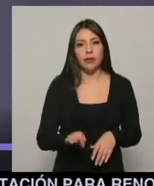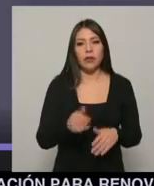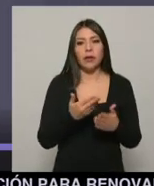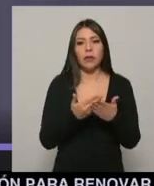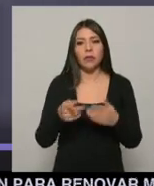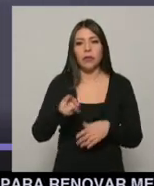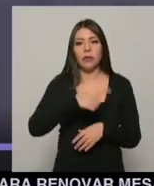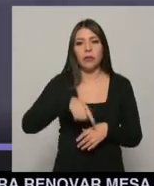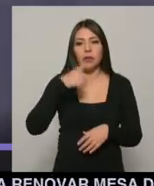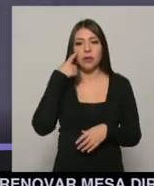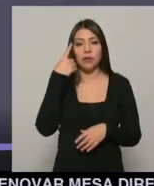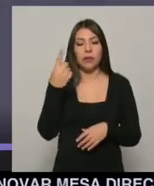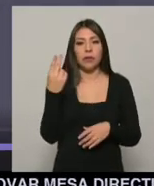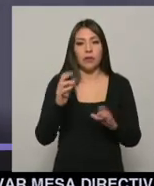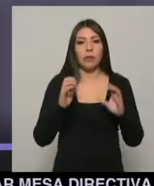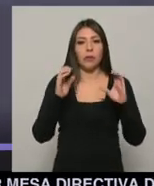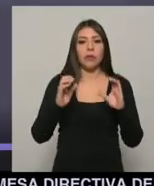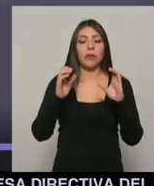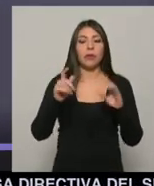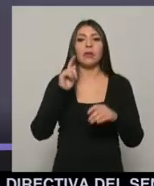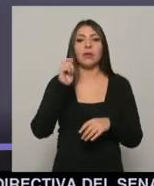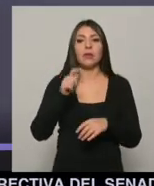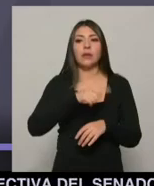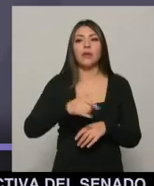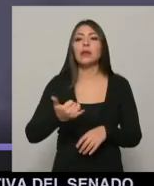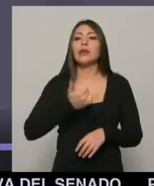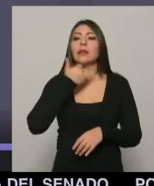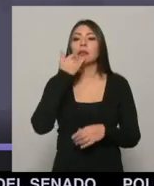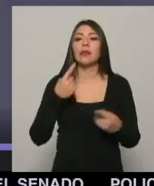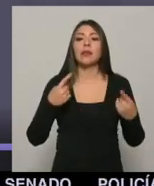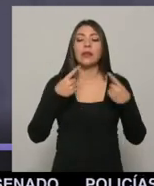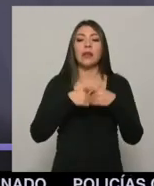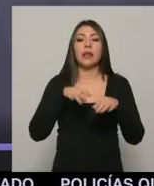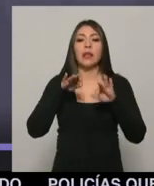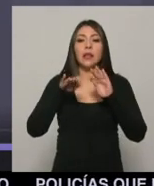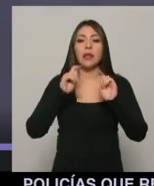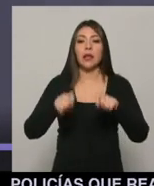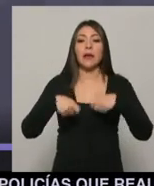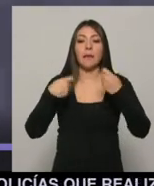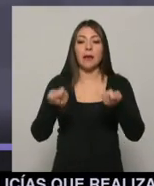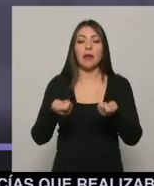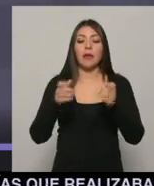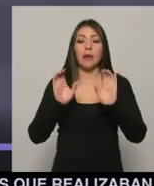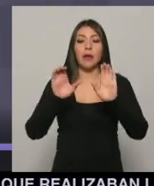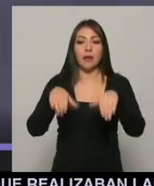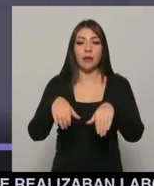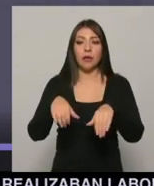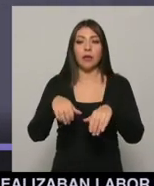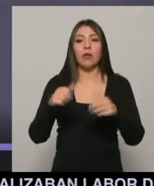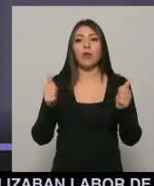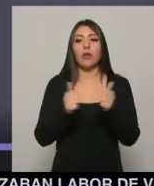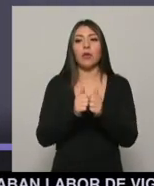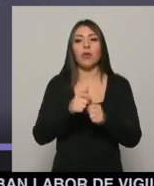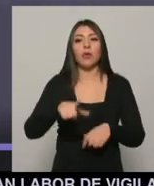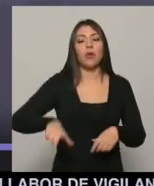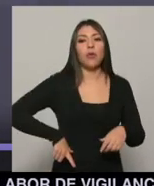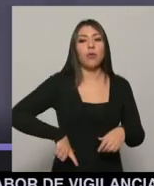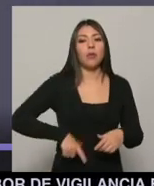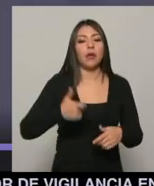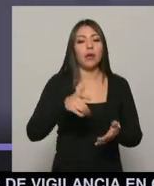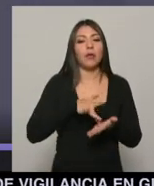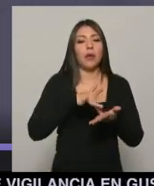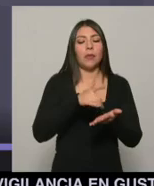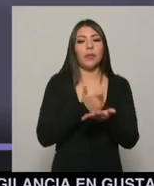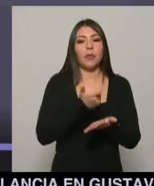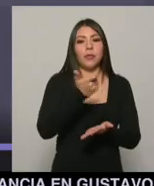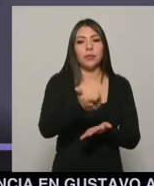tener cuidado es que están confundiendo creación de empleo con transferencias del Estado.